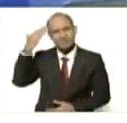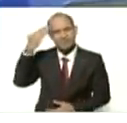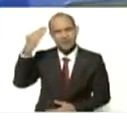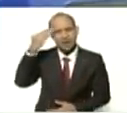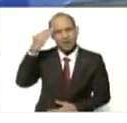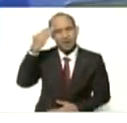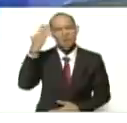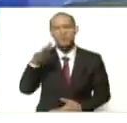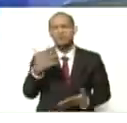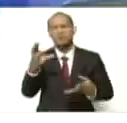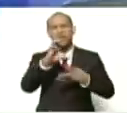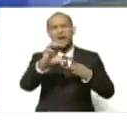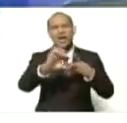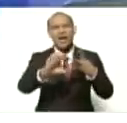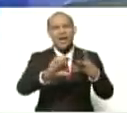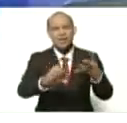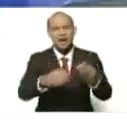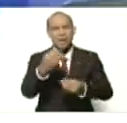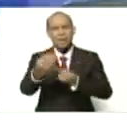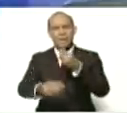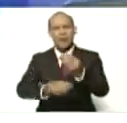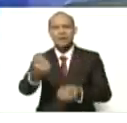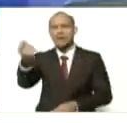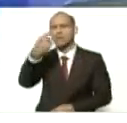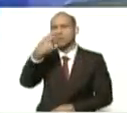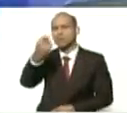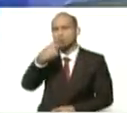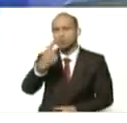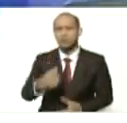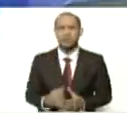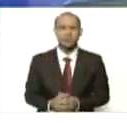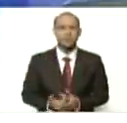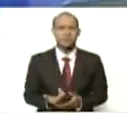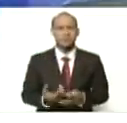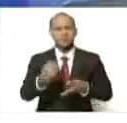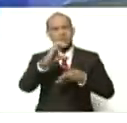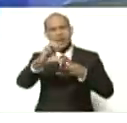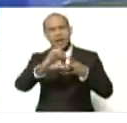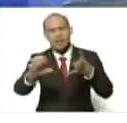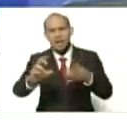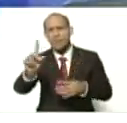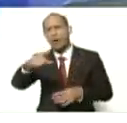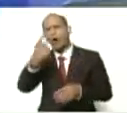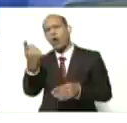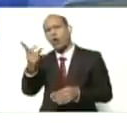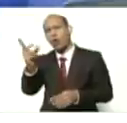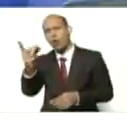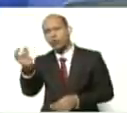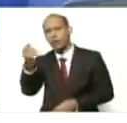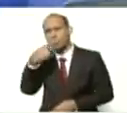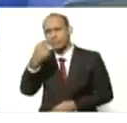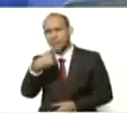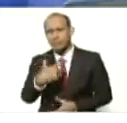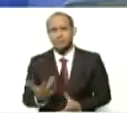etapa se usa una parte de los tratamientos en qué etapa se usa otra parte